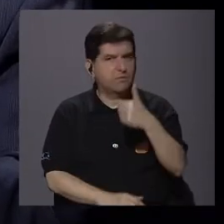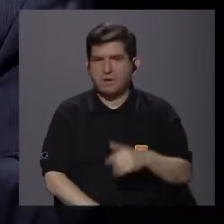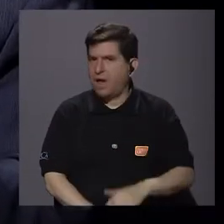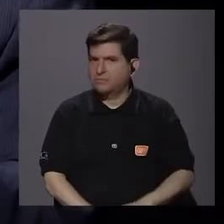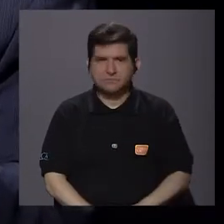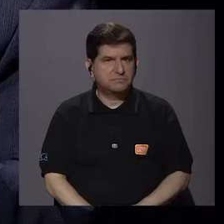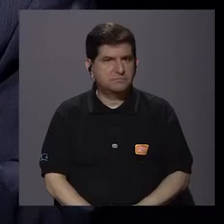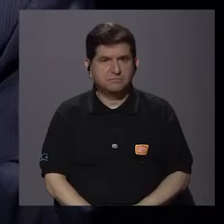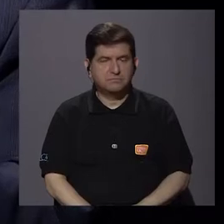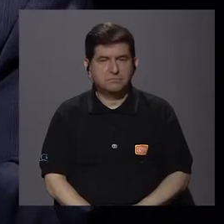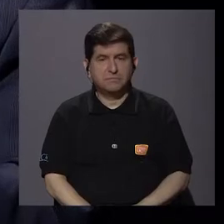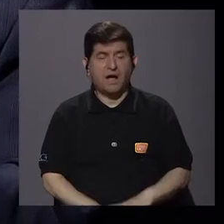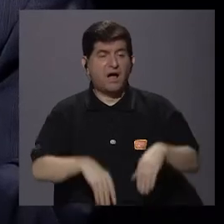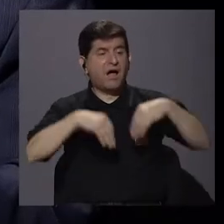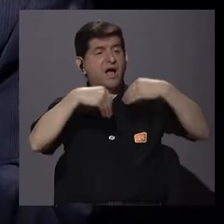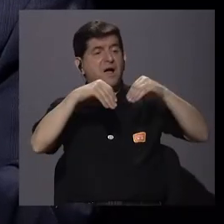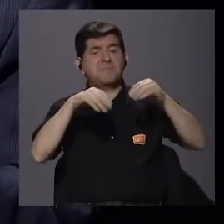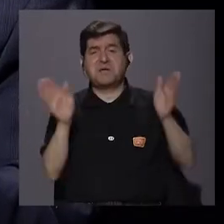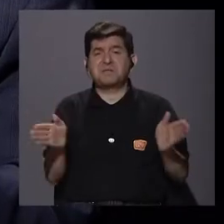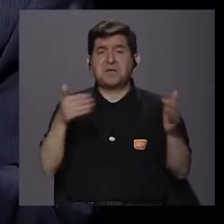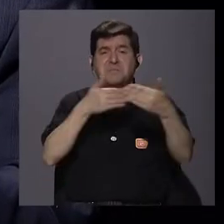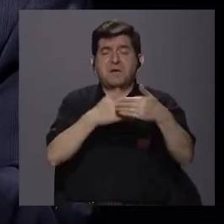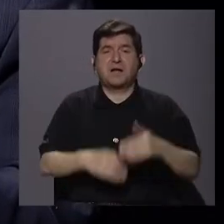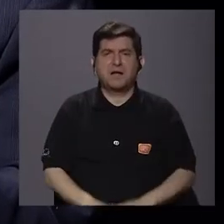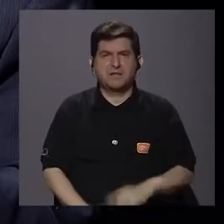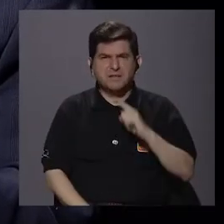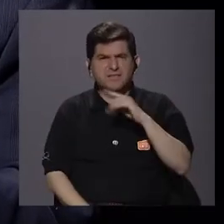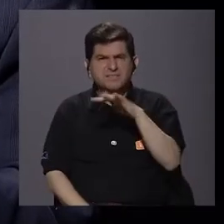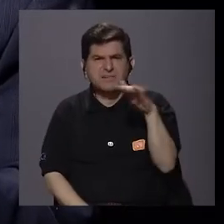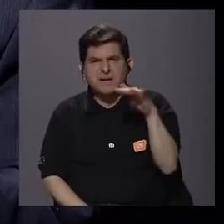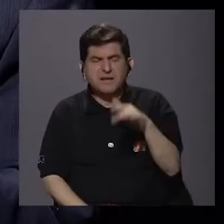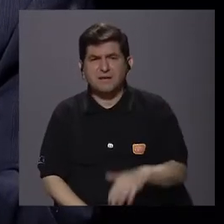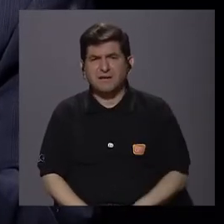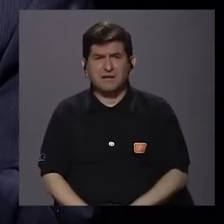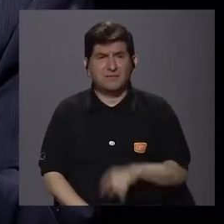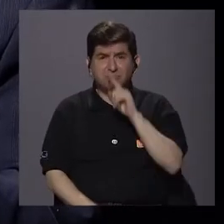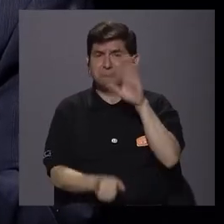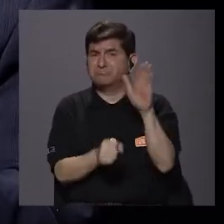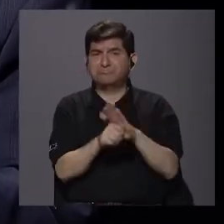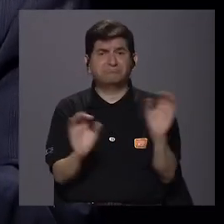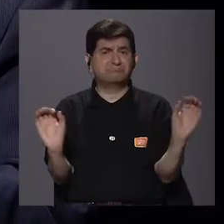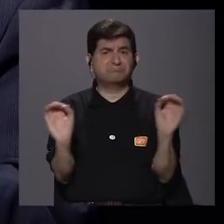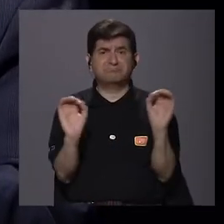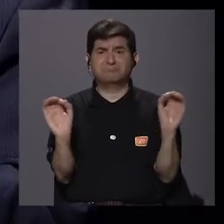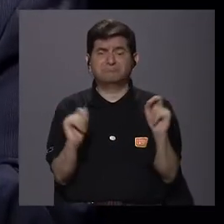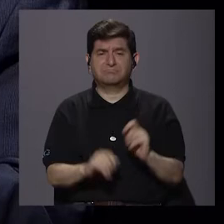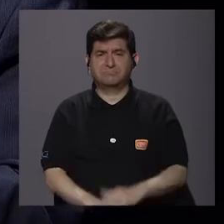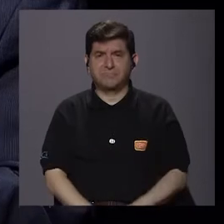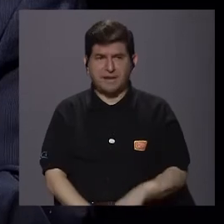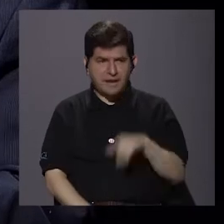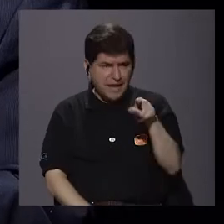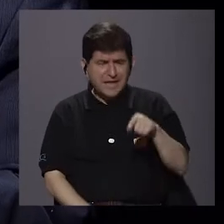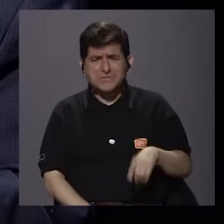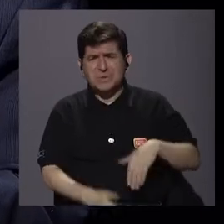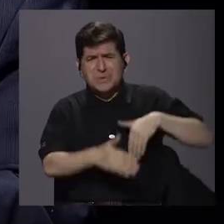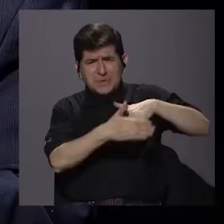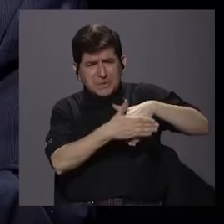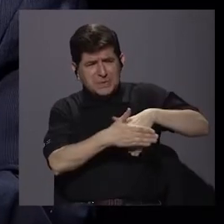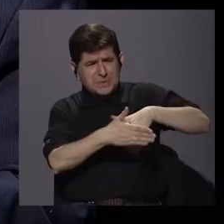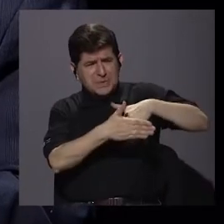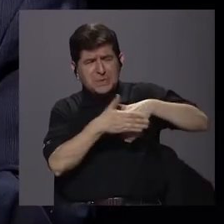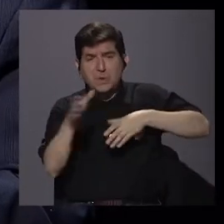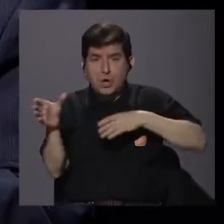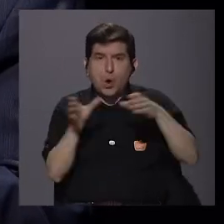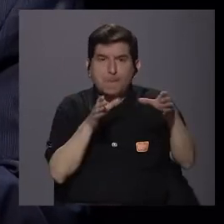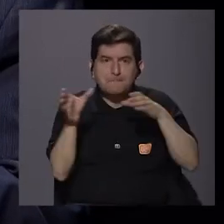inclusive se nos venden paquetes que luego en la realidad tienden a no cumplirse eso dificulta el